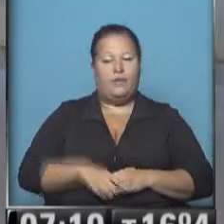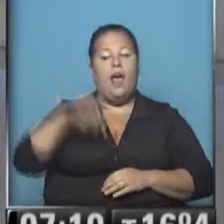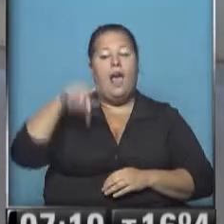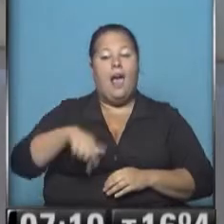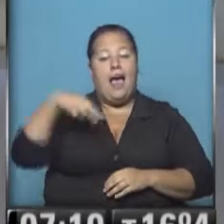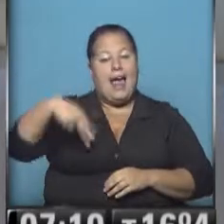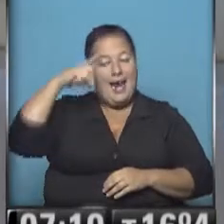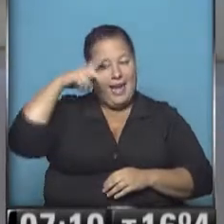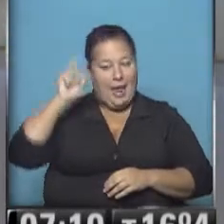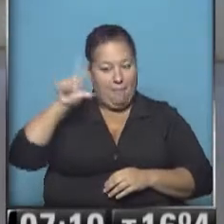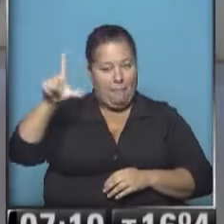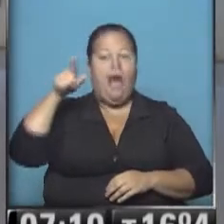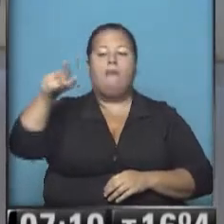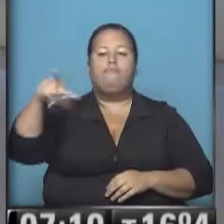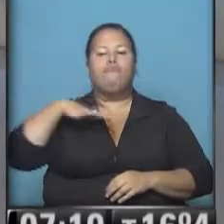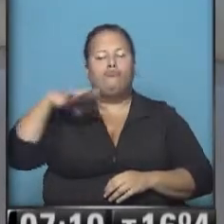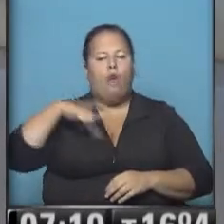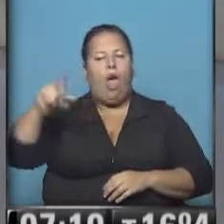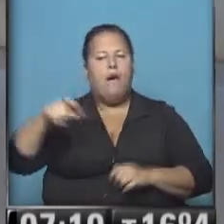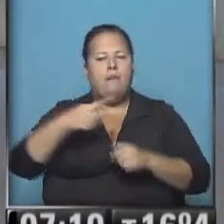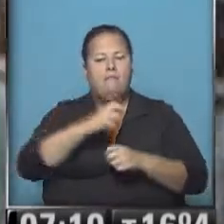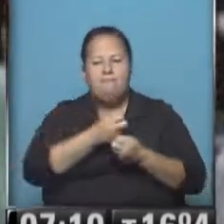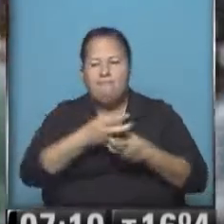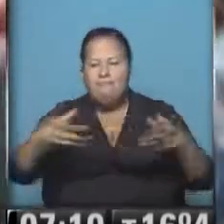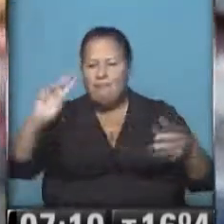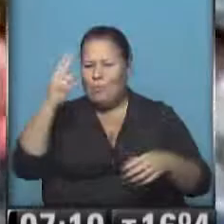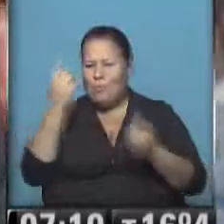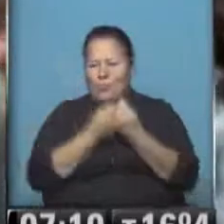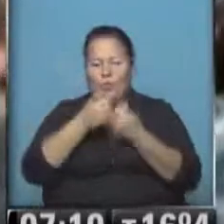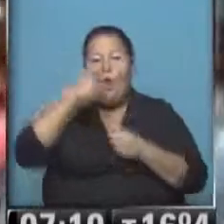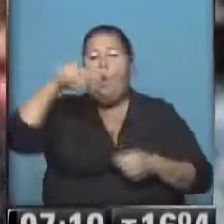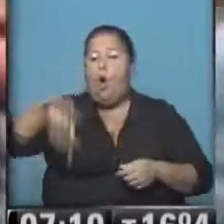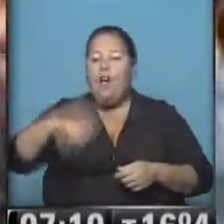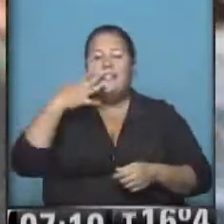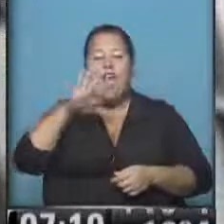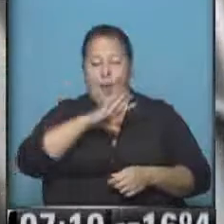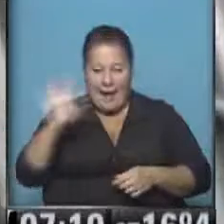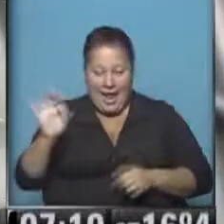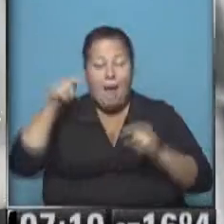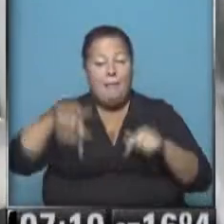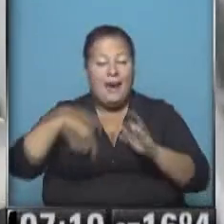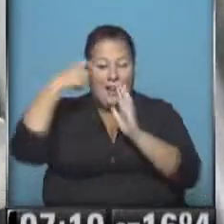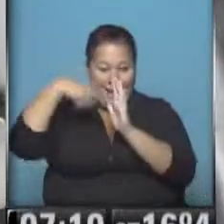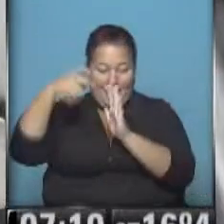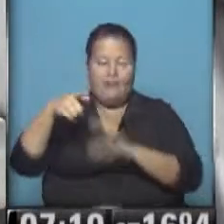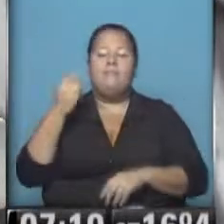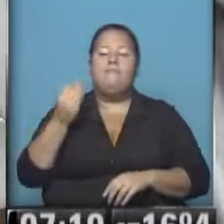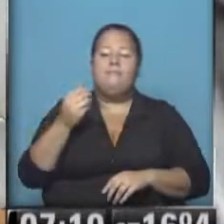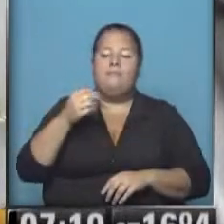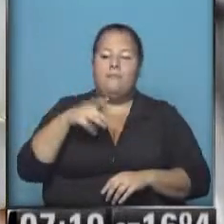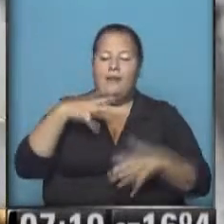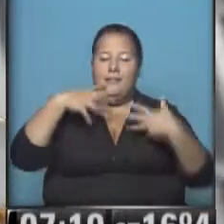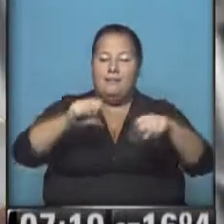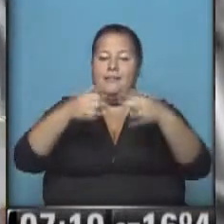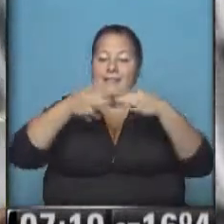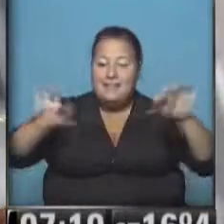Nos vamos a Nepal, porque allí sigue subiendo la cantidad de fallecidos. Lo último, lo de hoy, es 5.500. Pero estas imágenes nos llevan a un